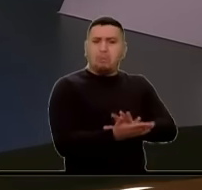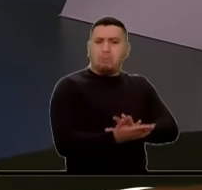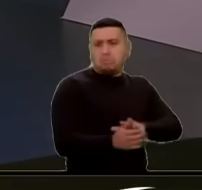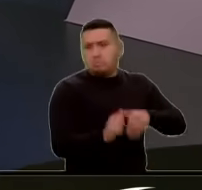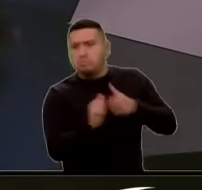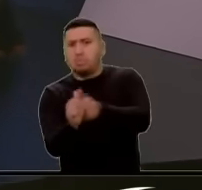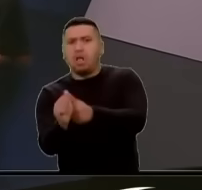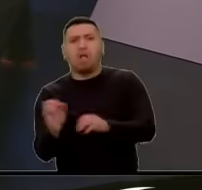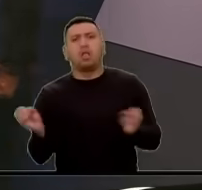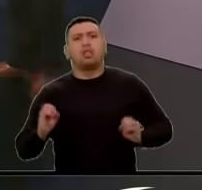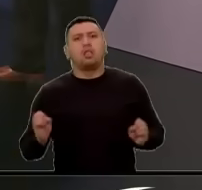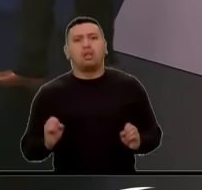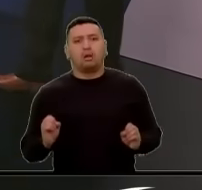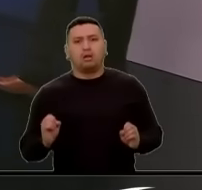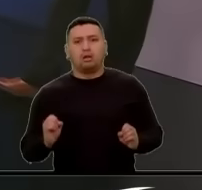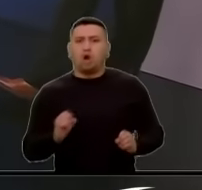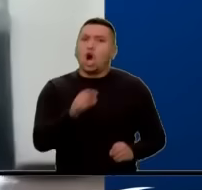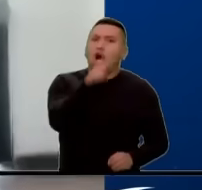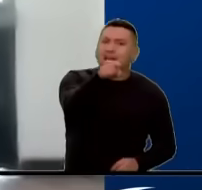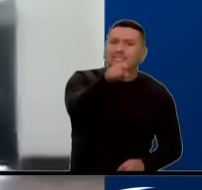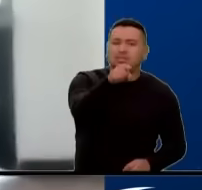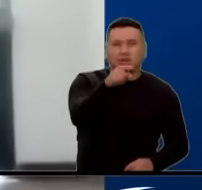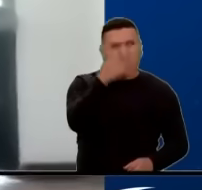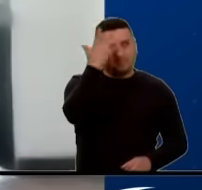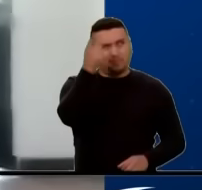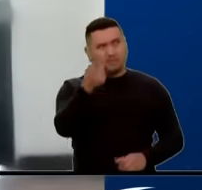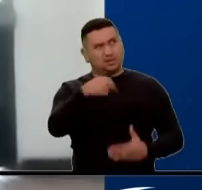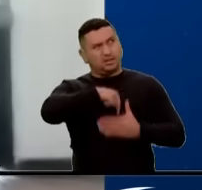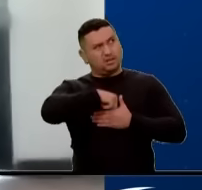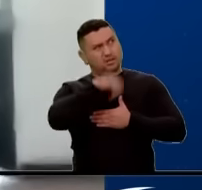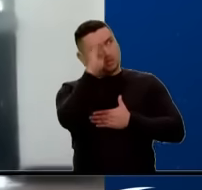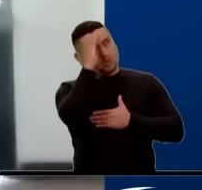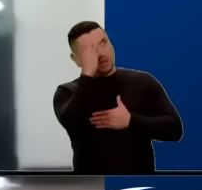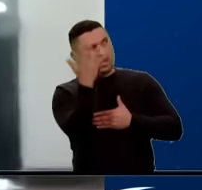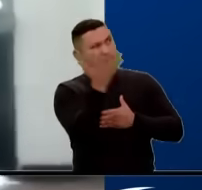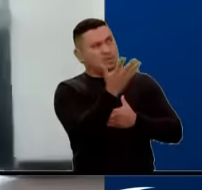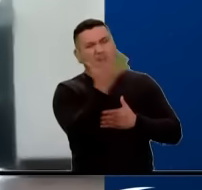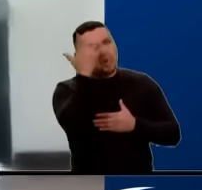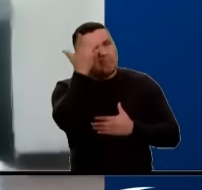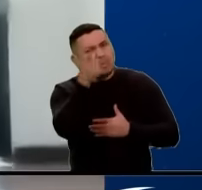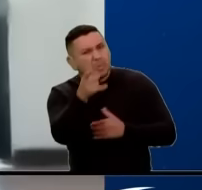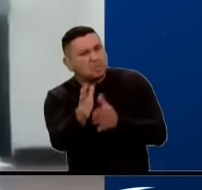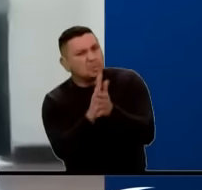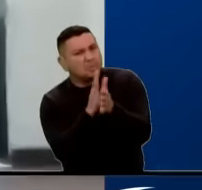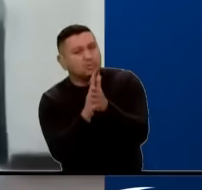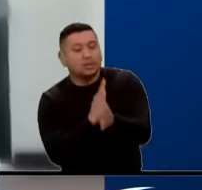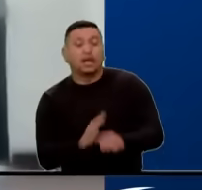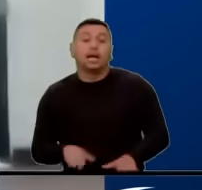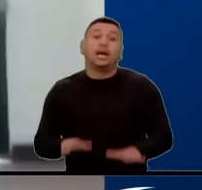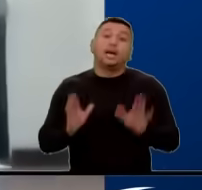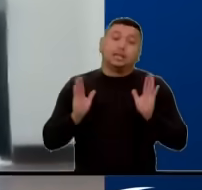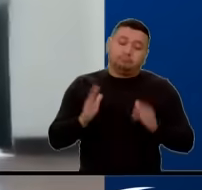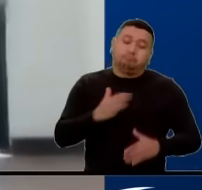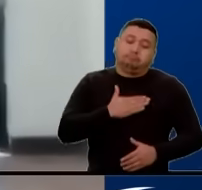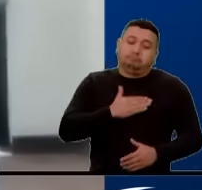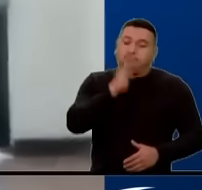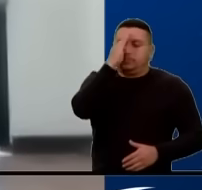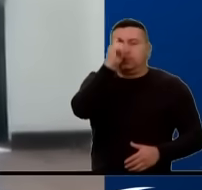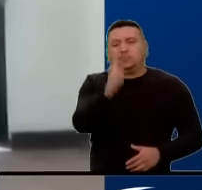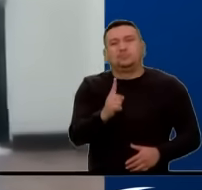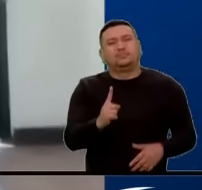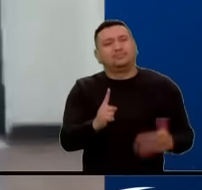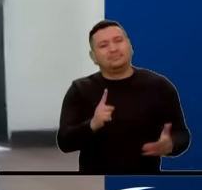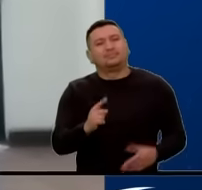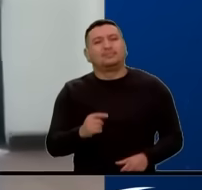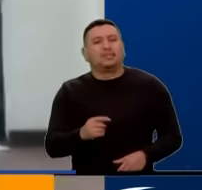muchas hipótesis que se están manejando en este momento, porque muchos de los transportadores también me han manifestado de una